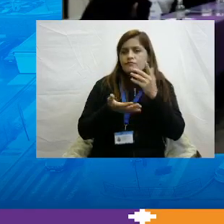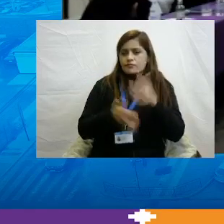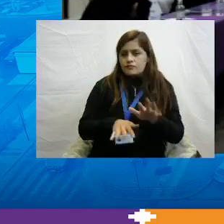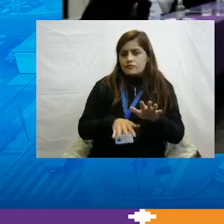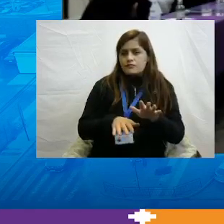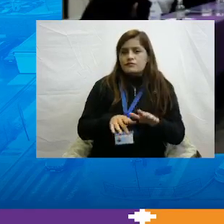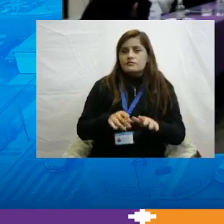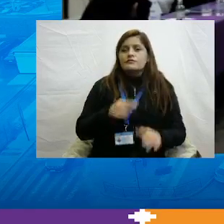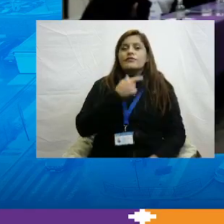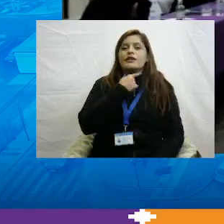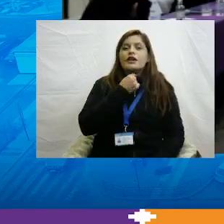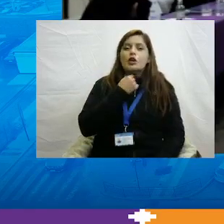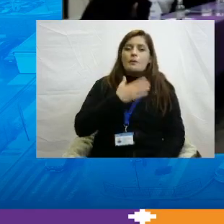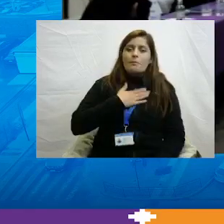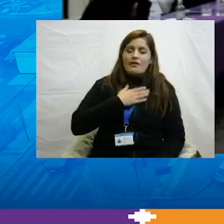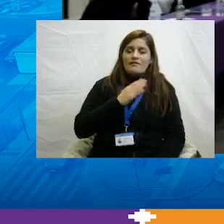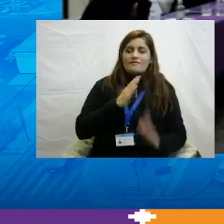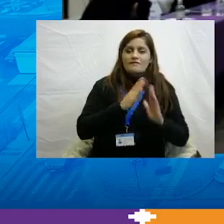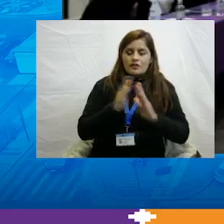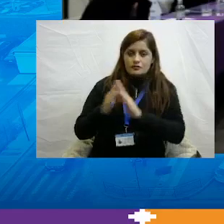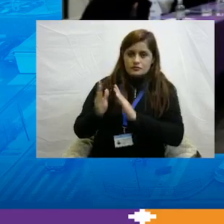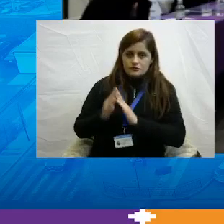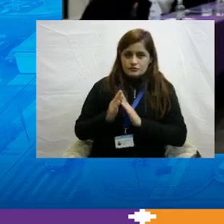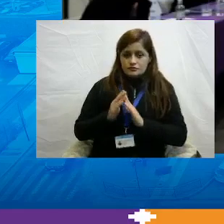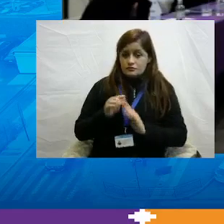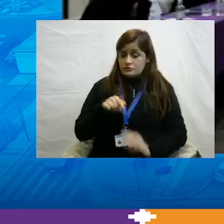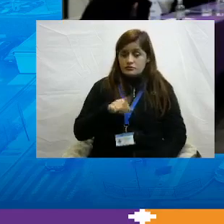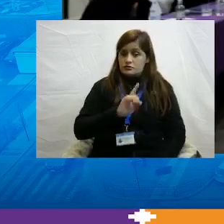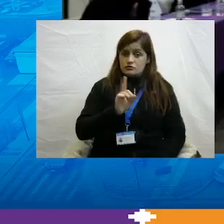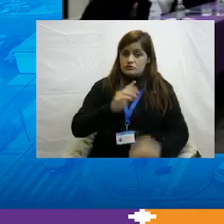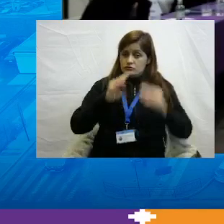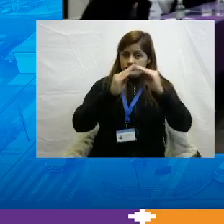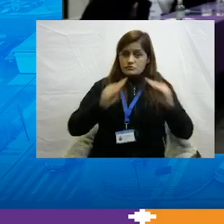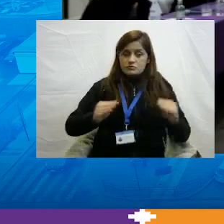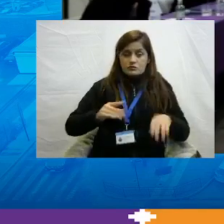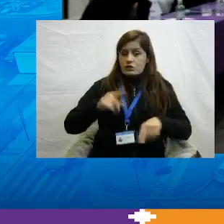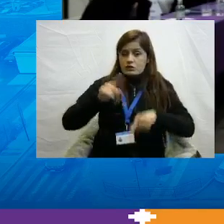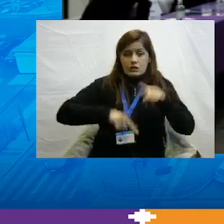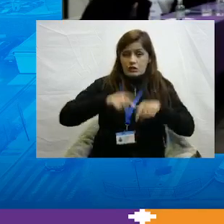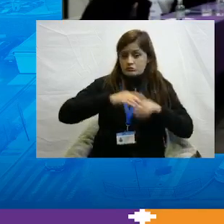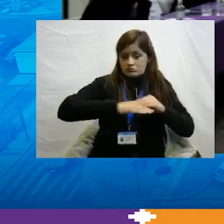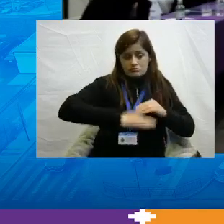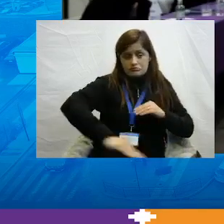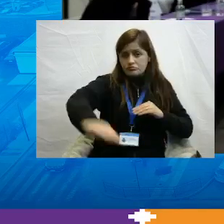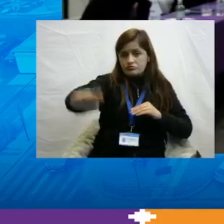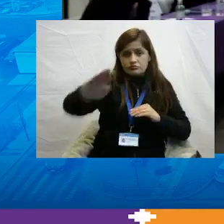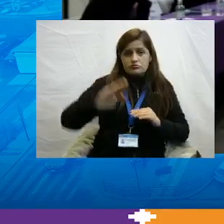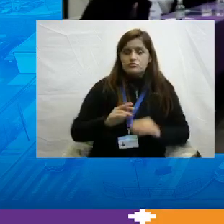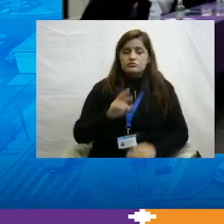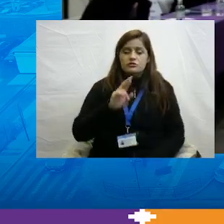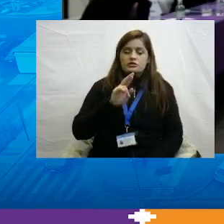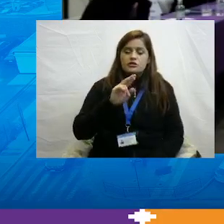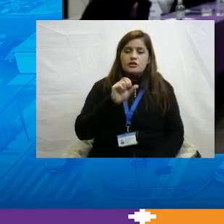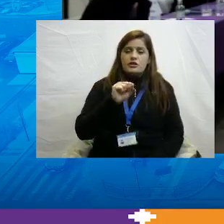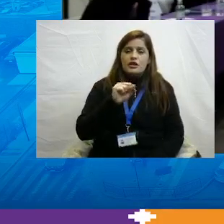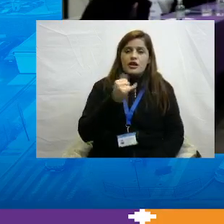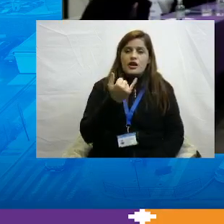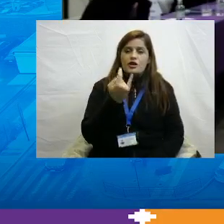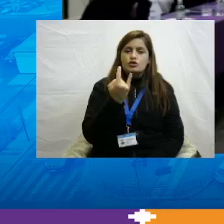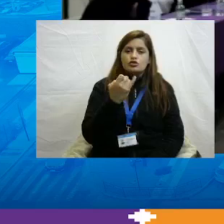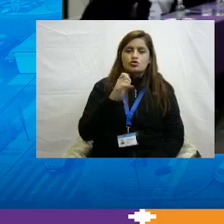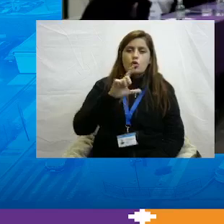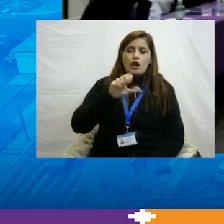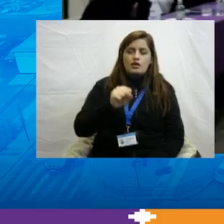Barrio. Pero esto nunca fue una sede social, sino que fuera un club de Rayuela que, como bien se señaló, no está vigente hace más de